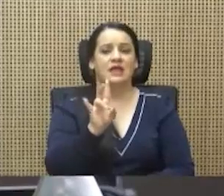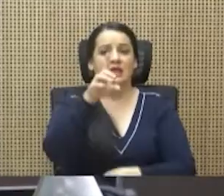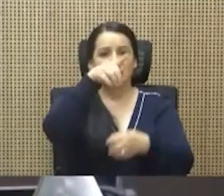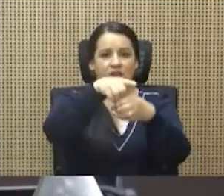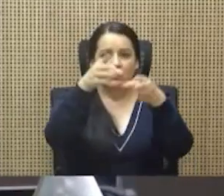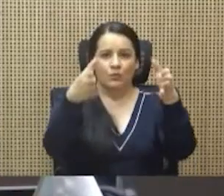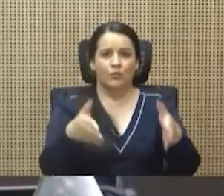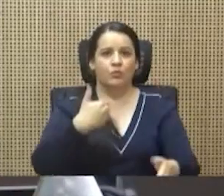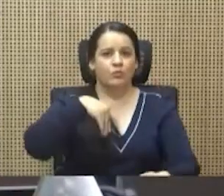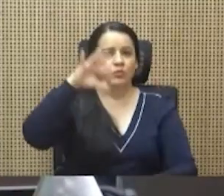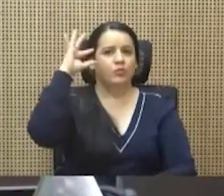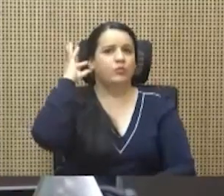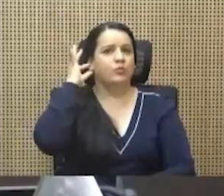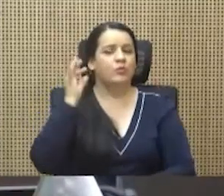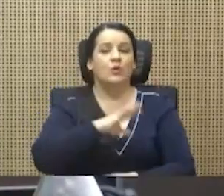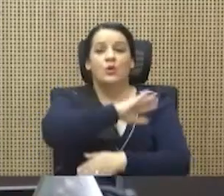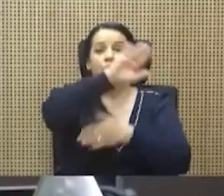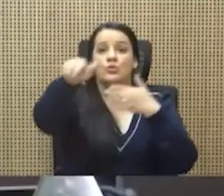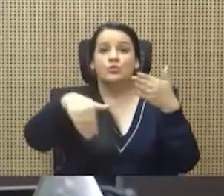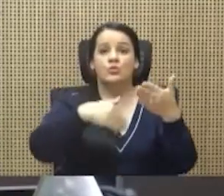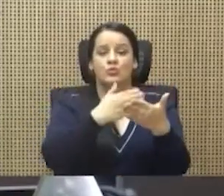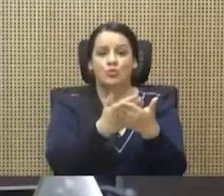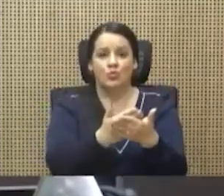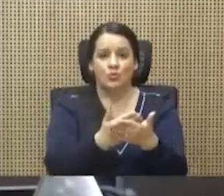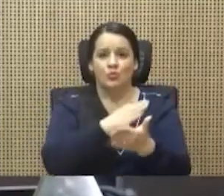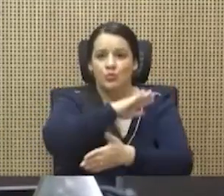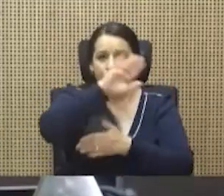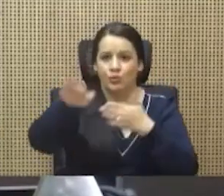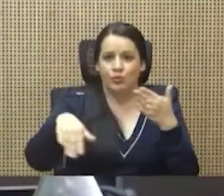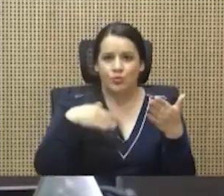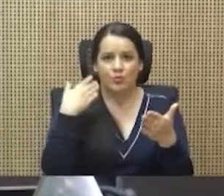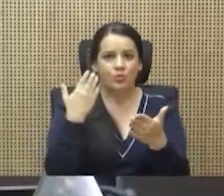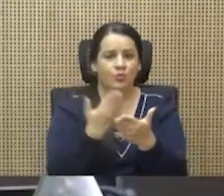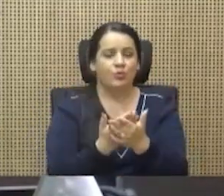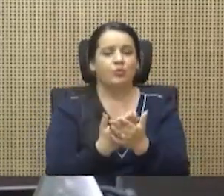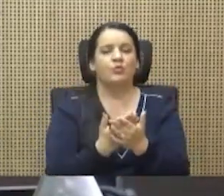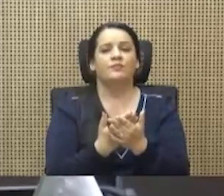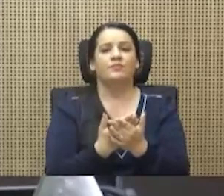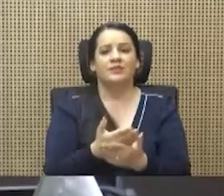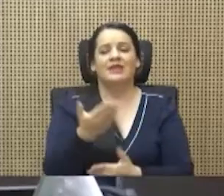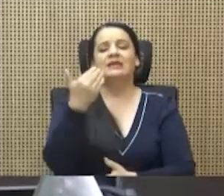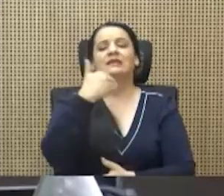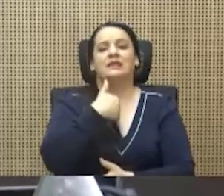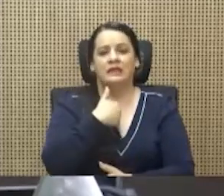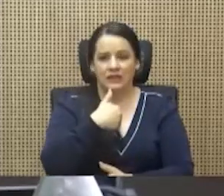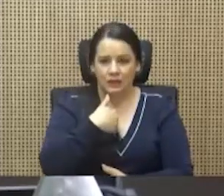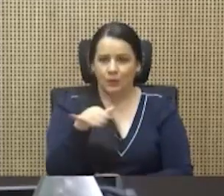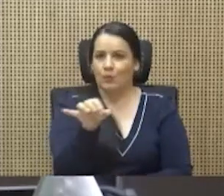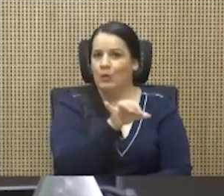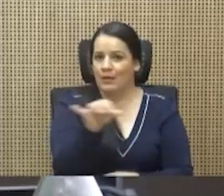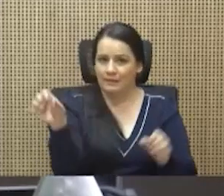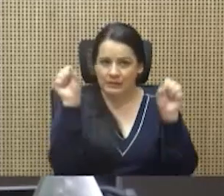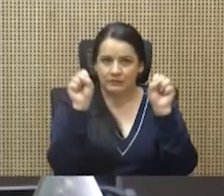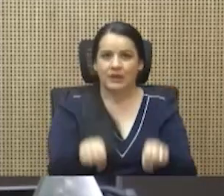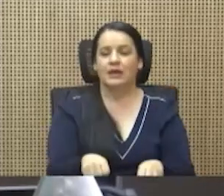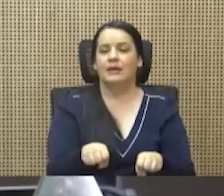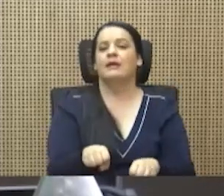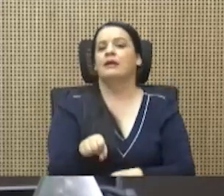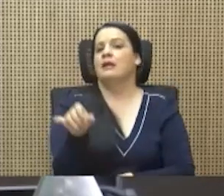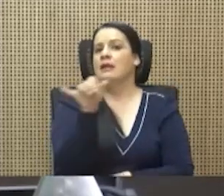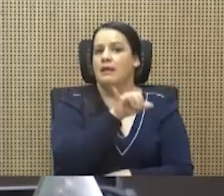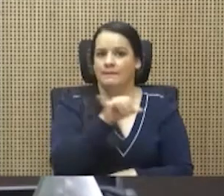y diputadas, y todos, absolutamente todos, tenemos la misma capacidad, la